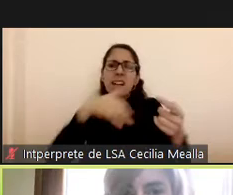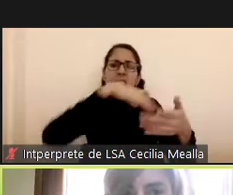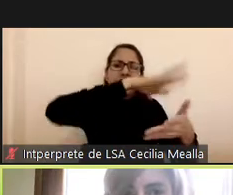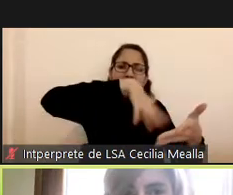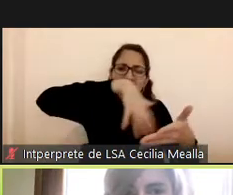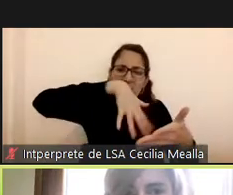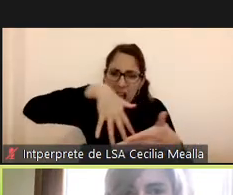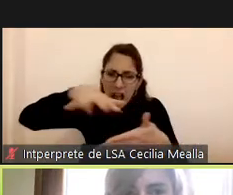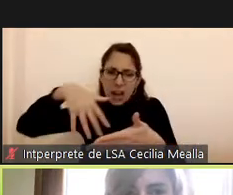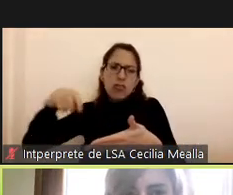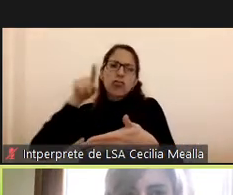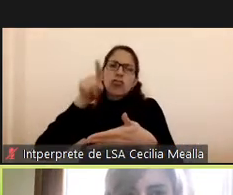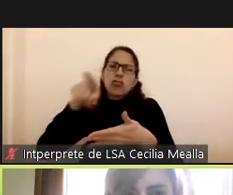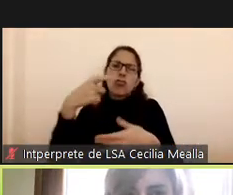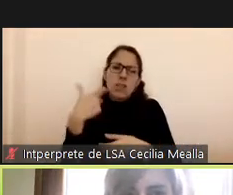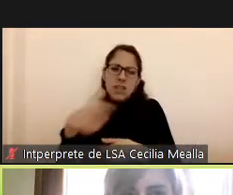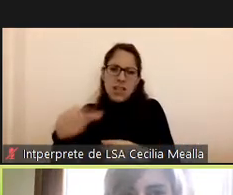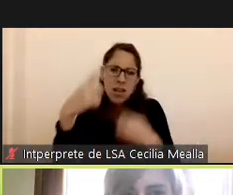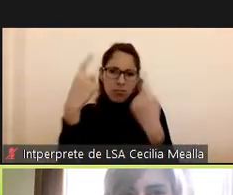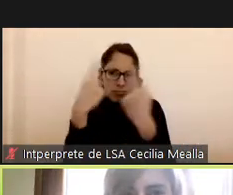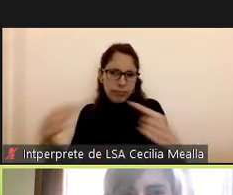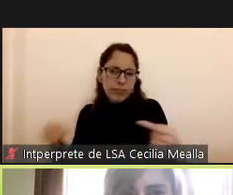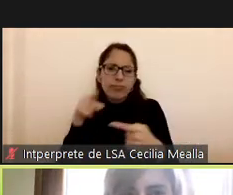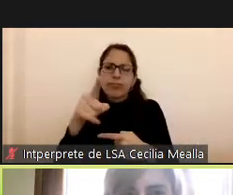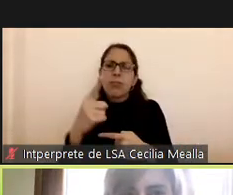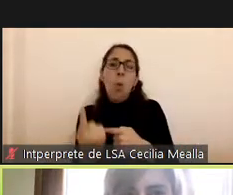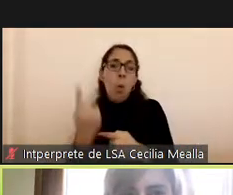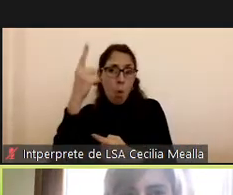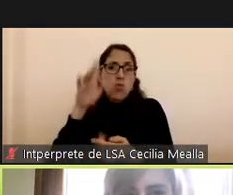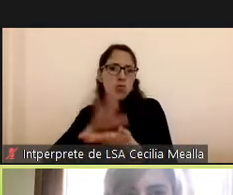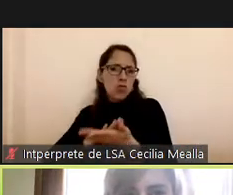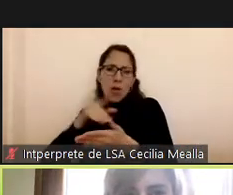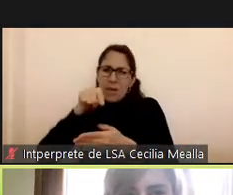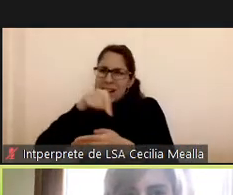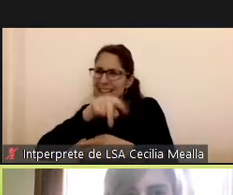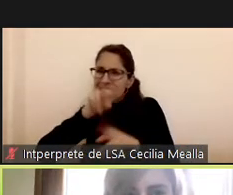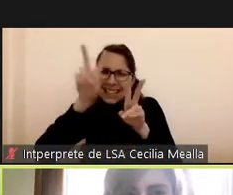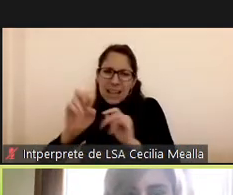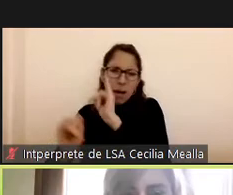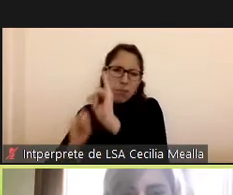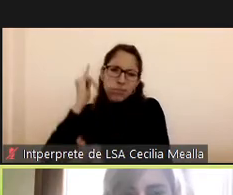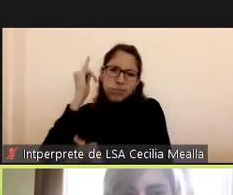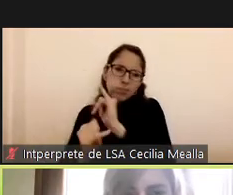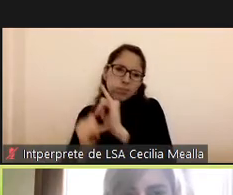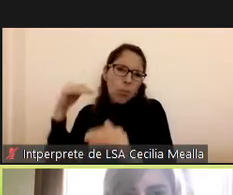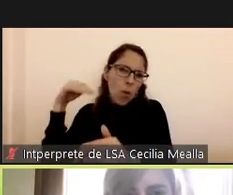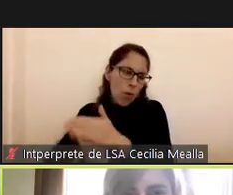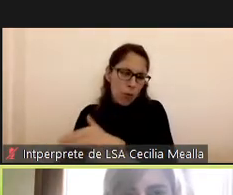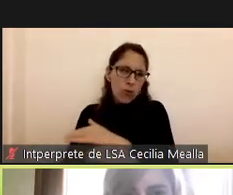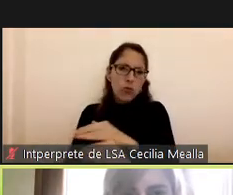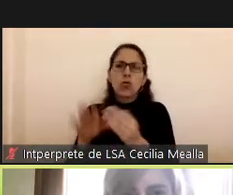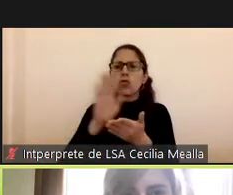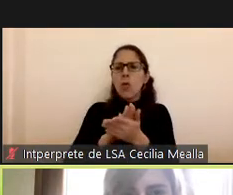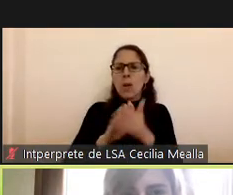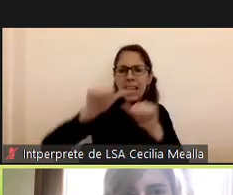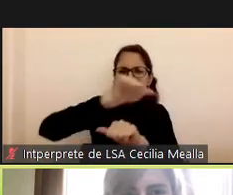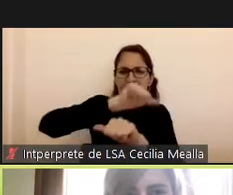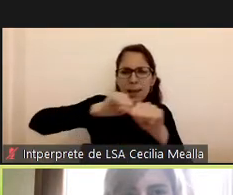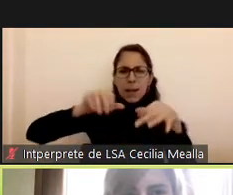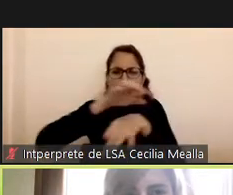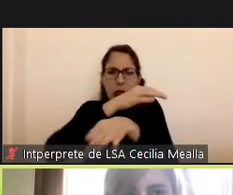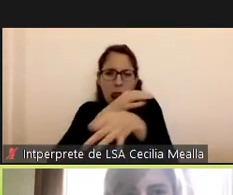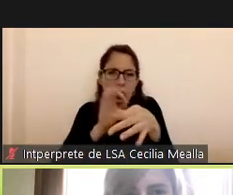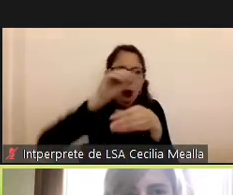bacteriana, donde ahí habla bien de todas estas composiciones. químicas y estructurales de